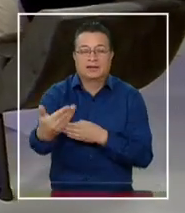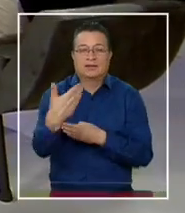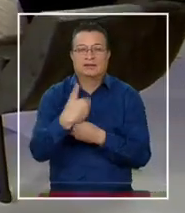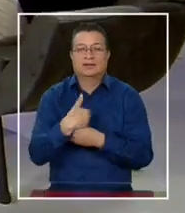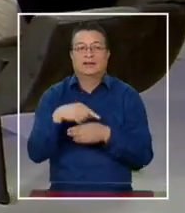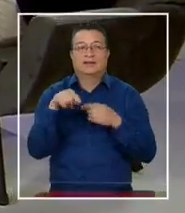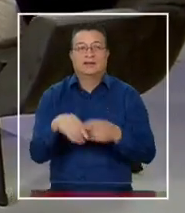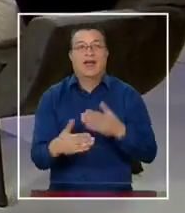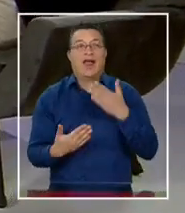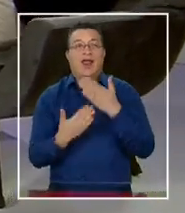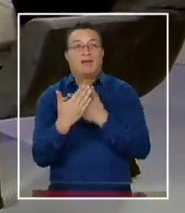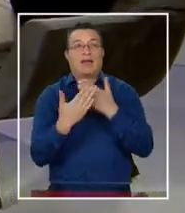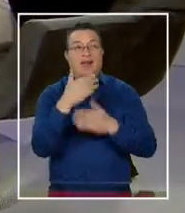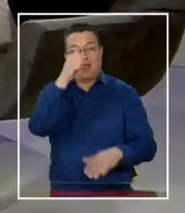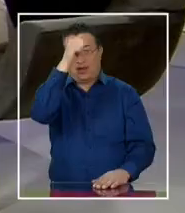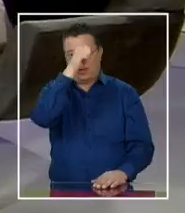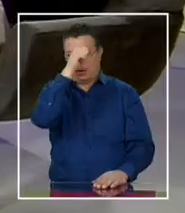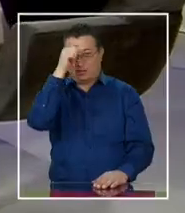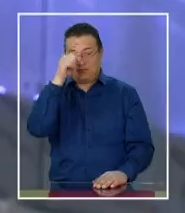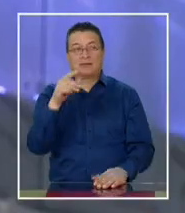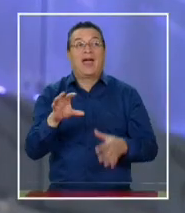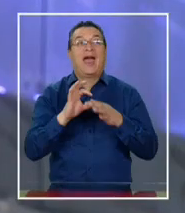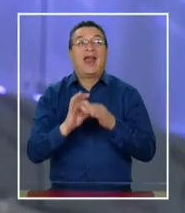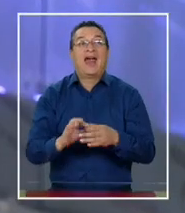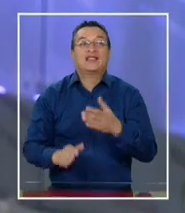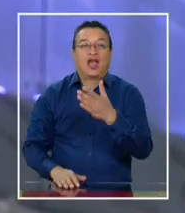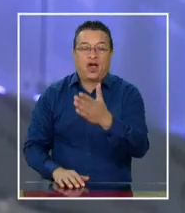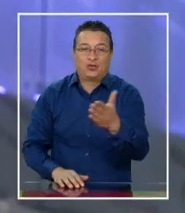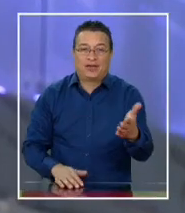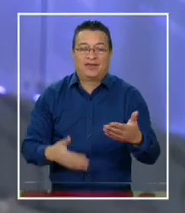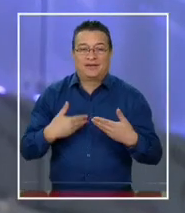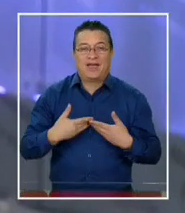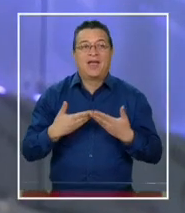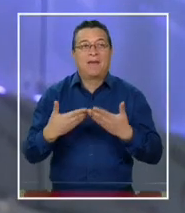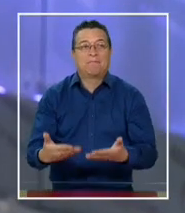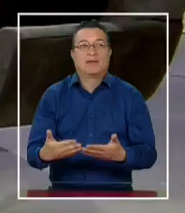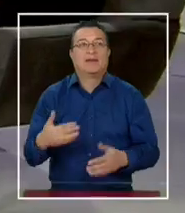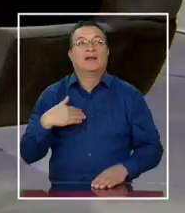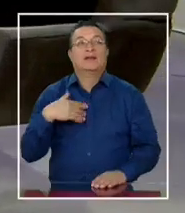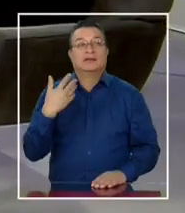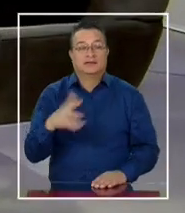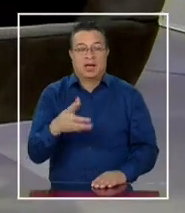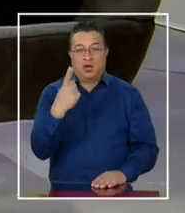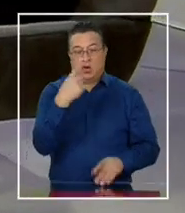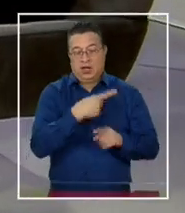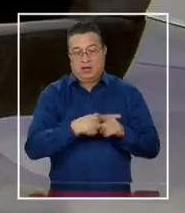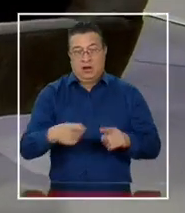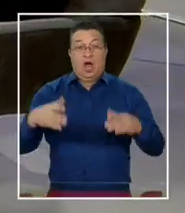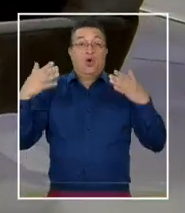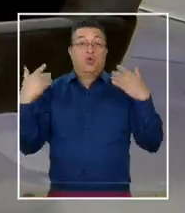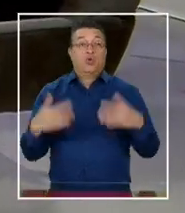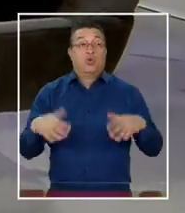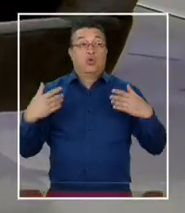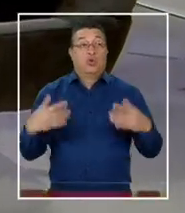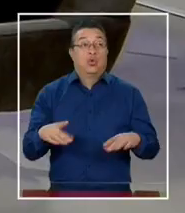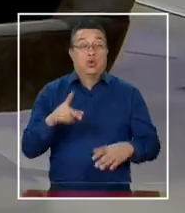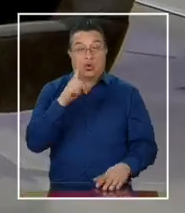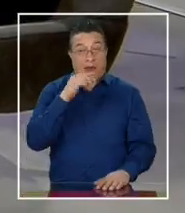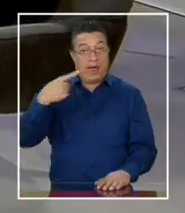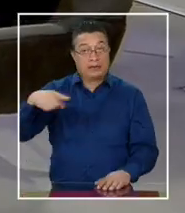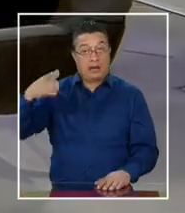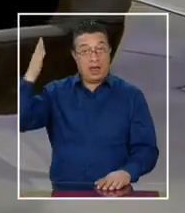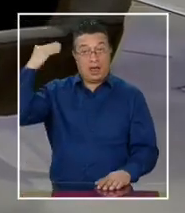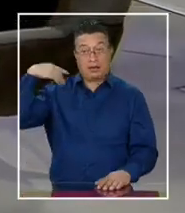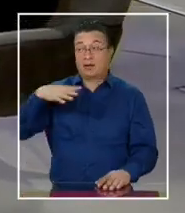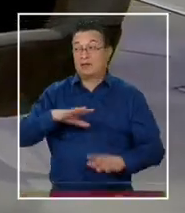en esta mañana de domingo Gracias a ustedes por invitarnos después de una agitadísima semana no como la anterior